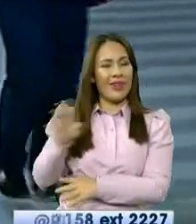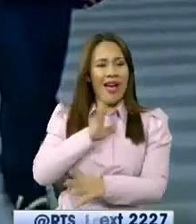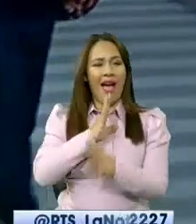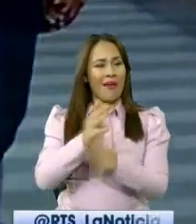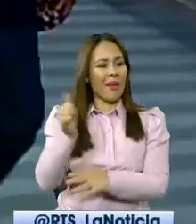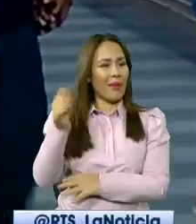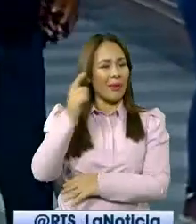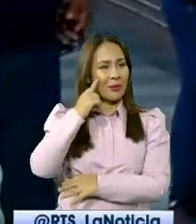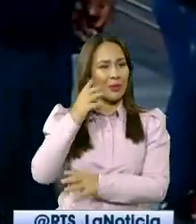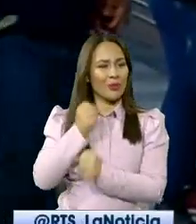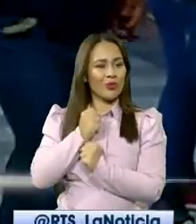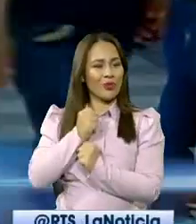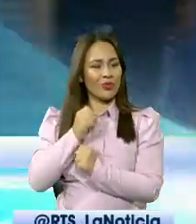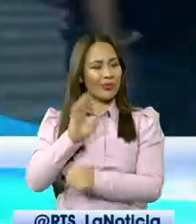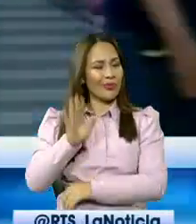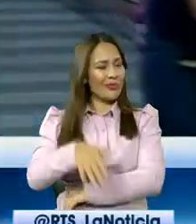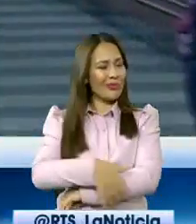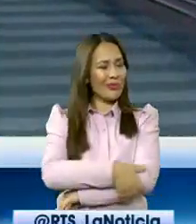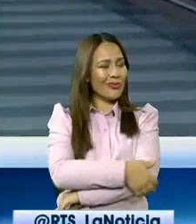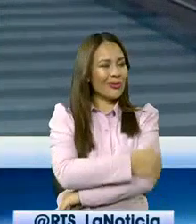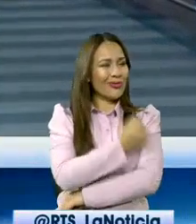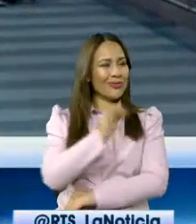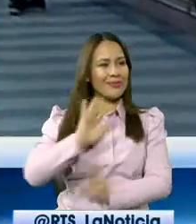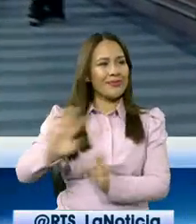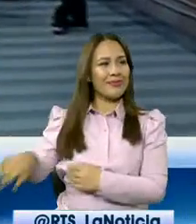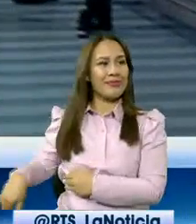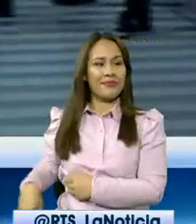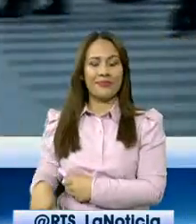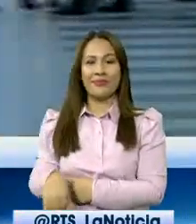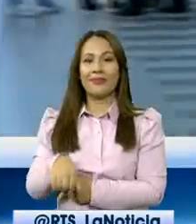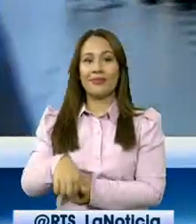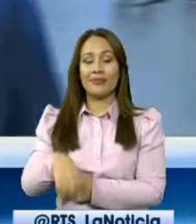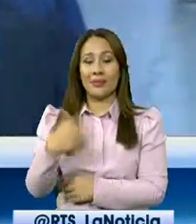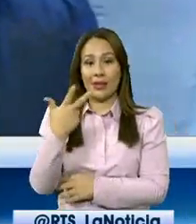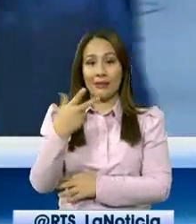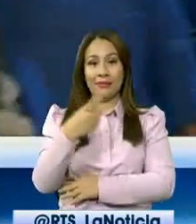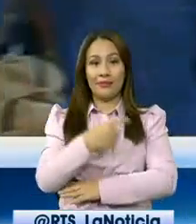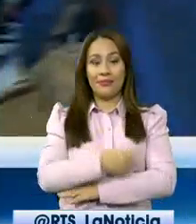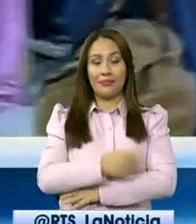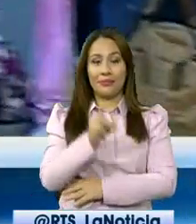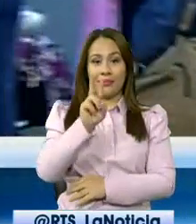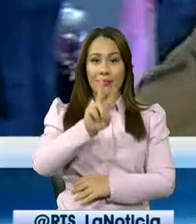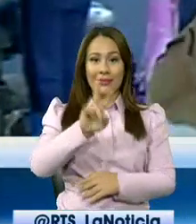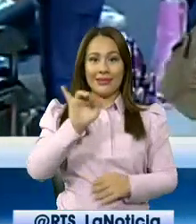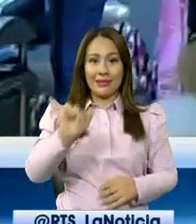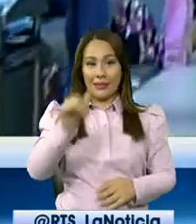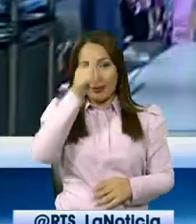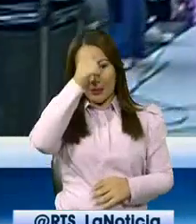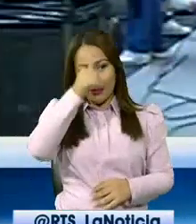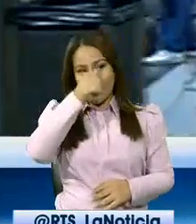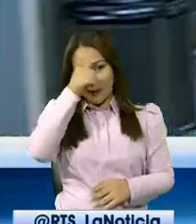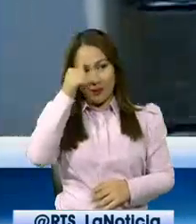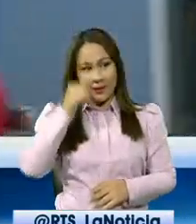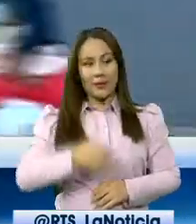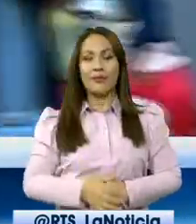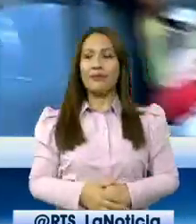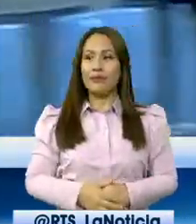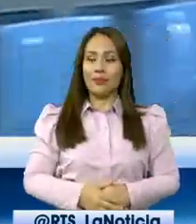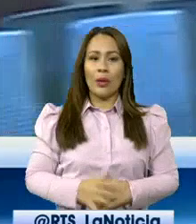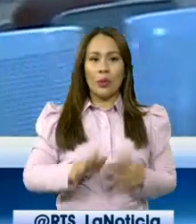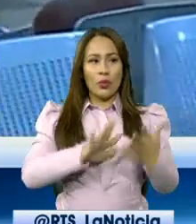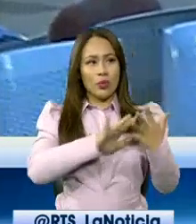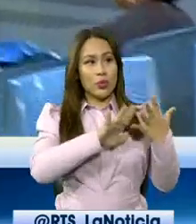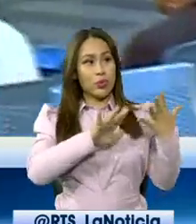Gracias. Se tiene previsto que durante estos tres días, viernes, sábado y domingo, acudan a la